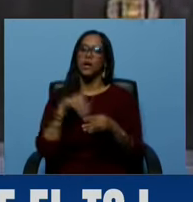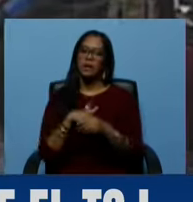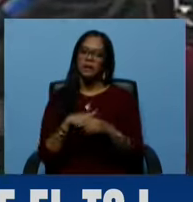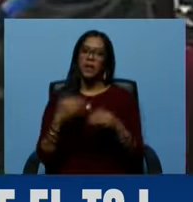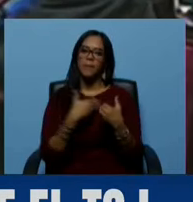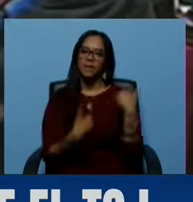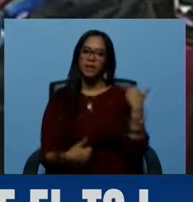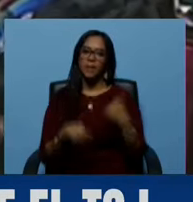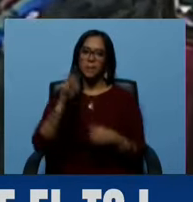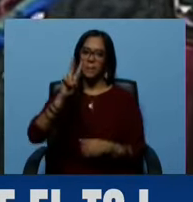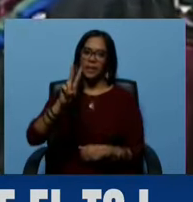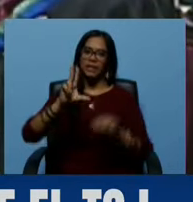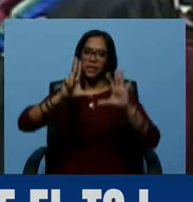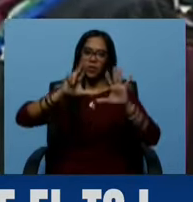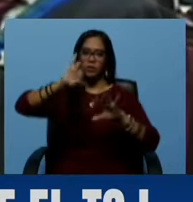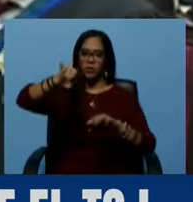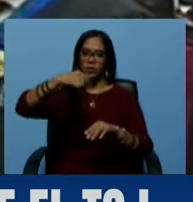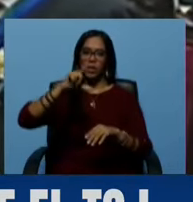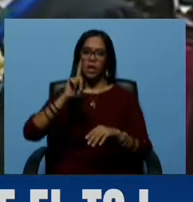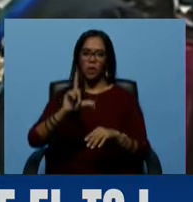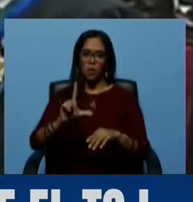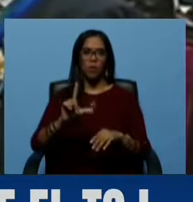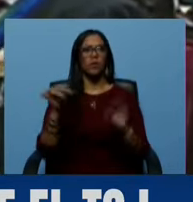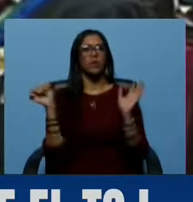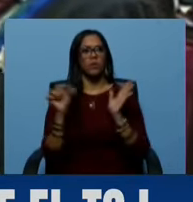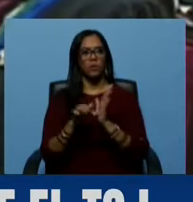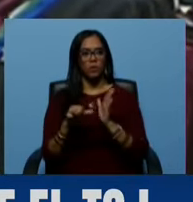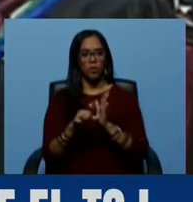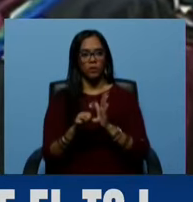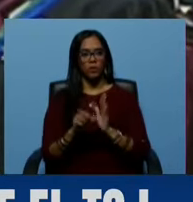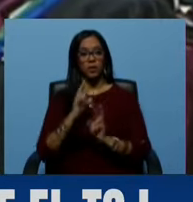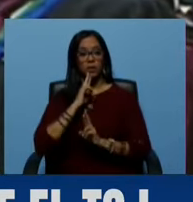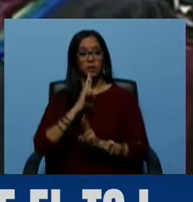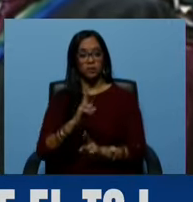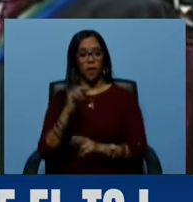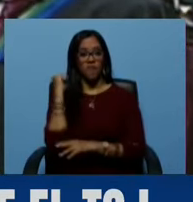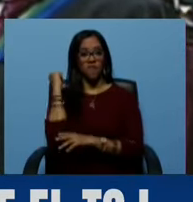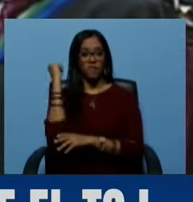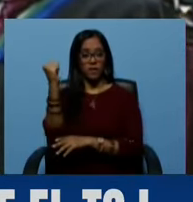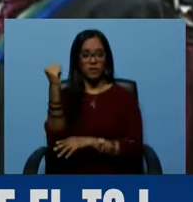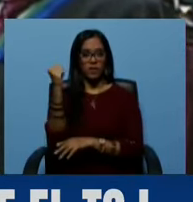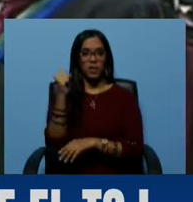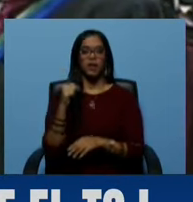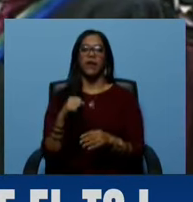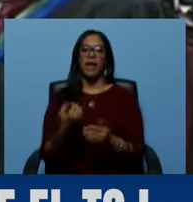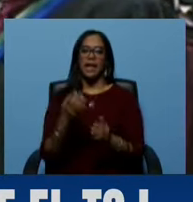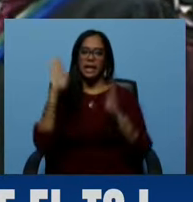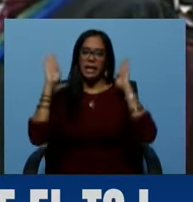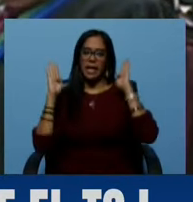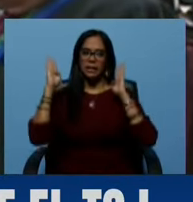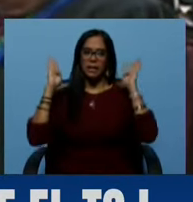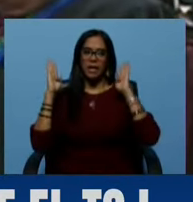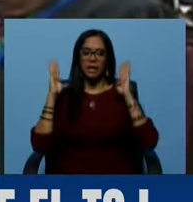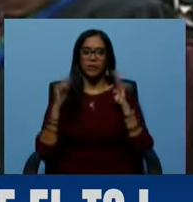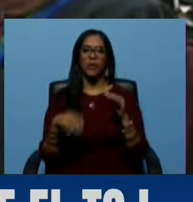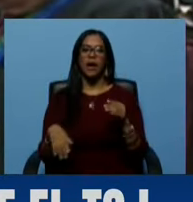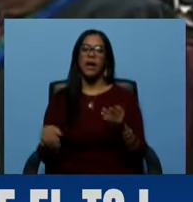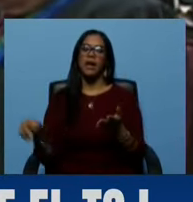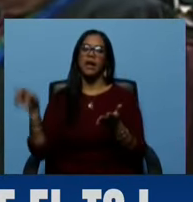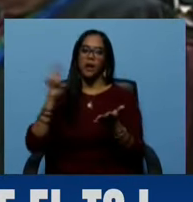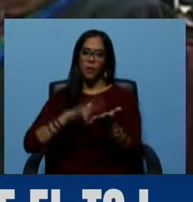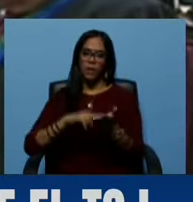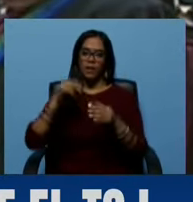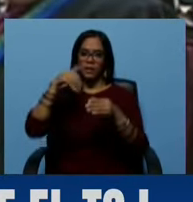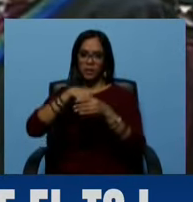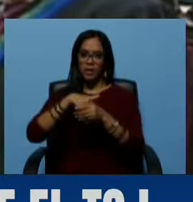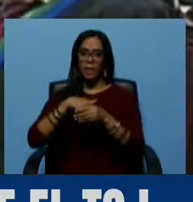presidenciales del 28 de julio, donde resultó ganador el candidato a la reelección, presidente